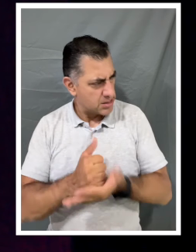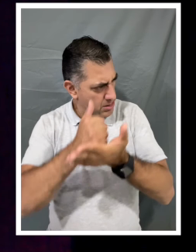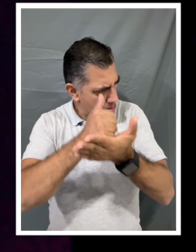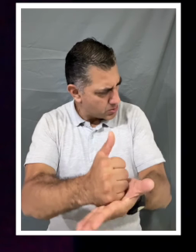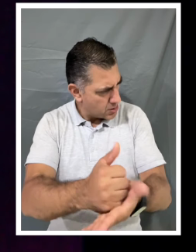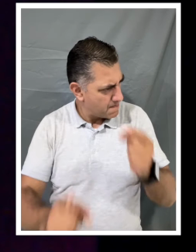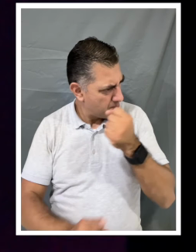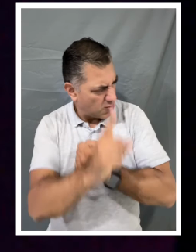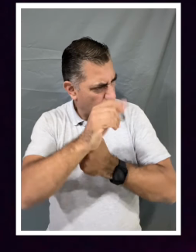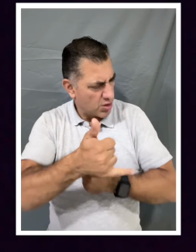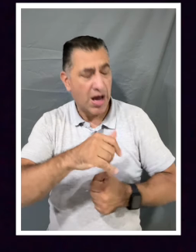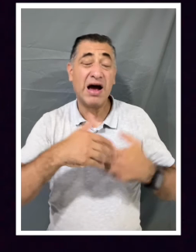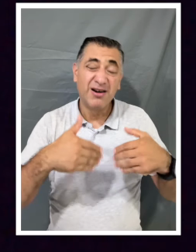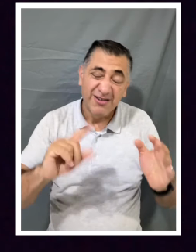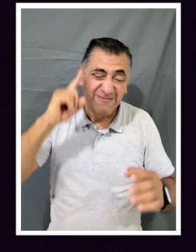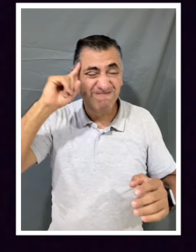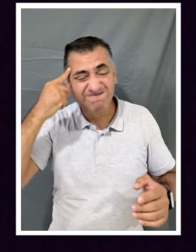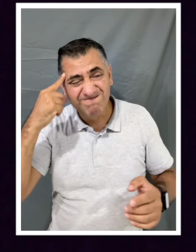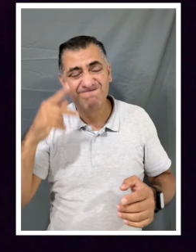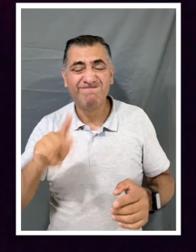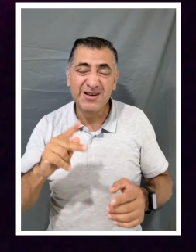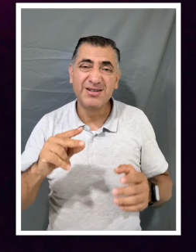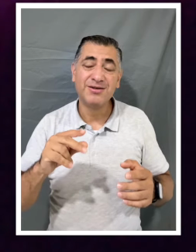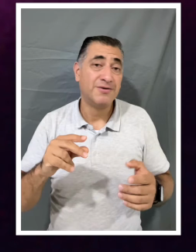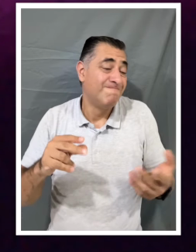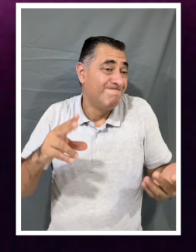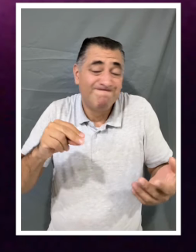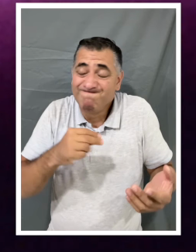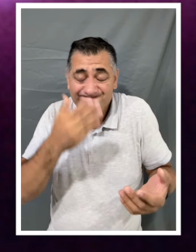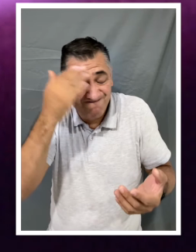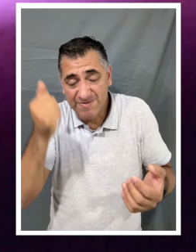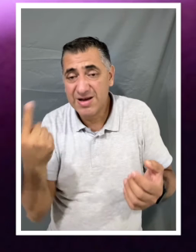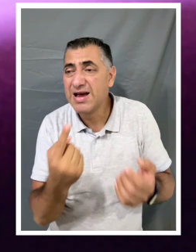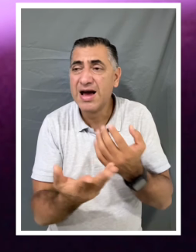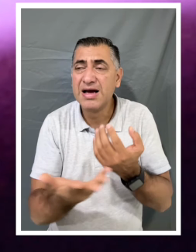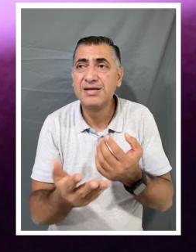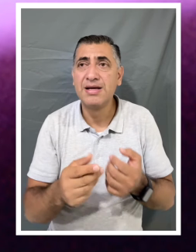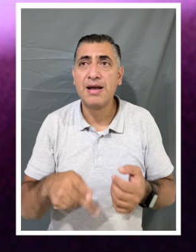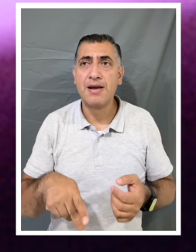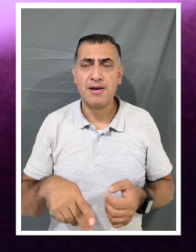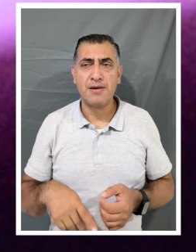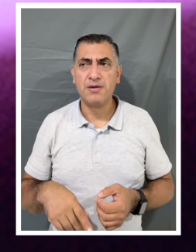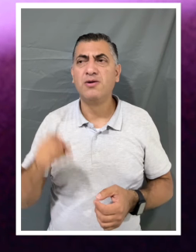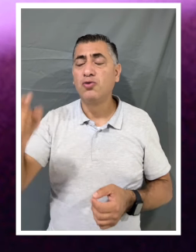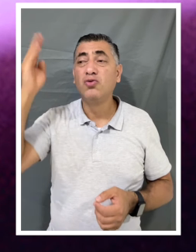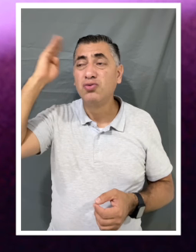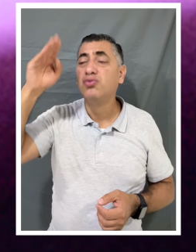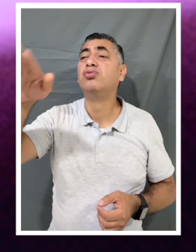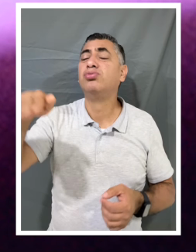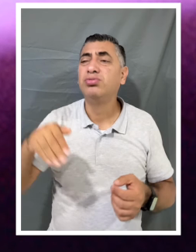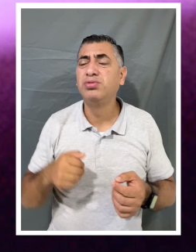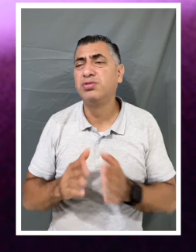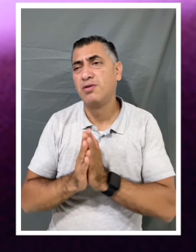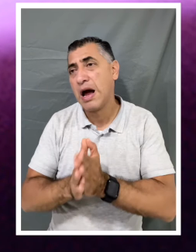problema y vas a estar enojado a lo mejor por algo pero yo no sé qué rayos voy a hacer pero voy a hablar con el líder responsable si le tengo que hablar 35